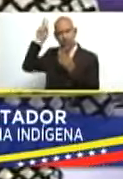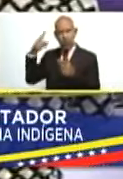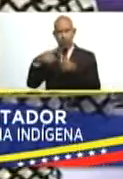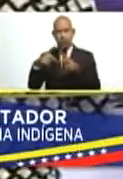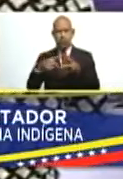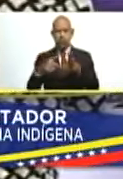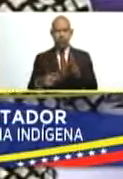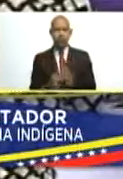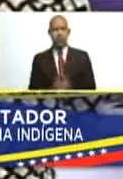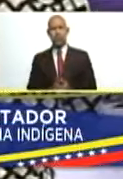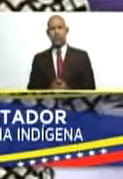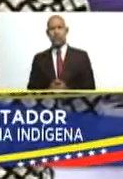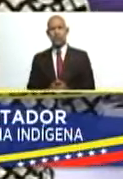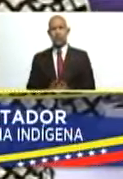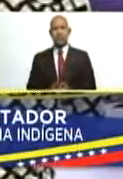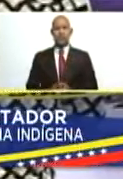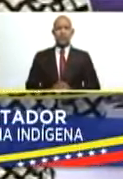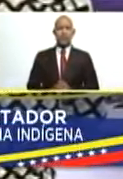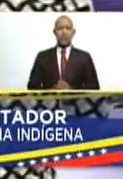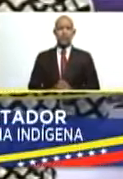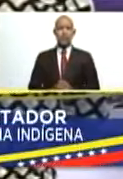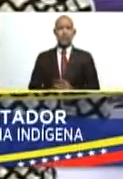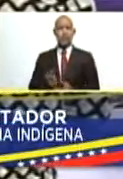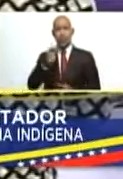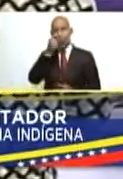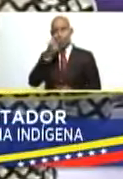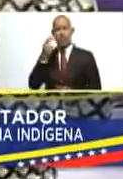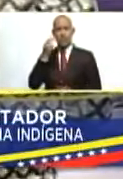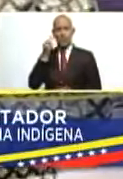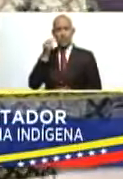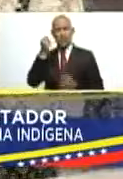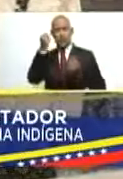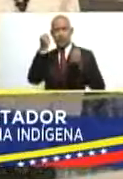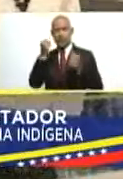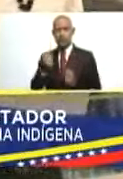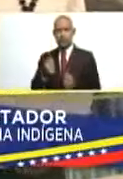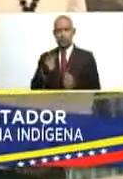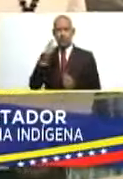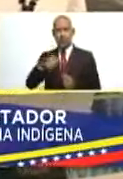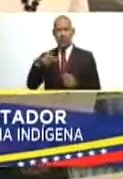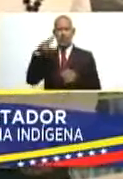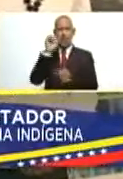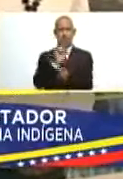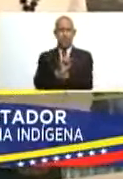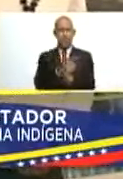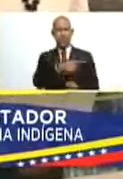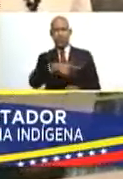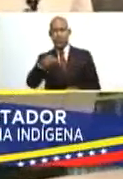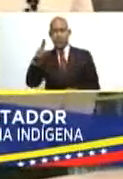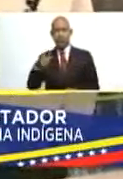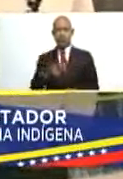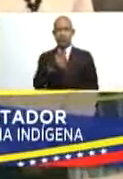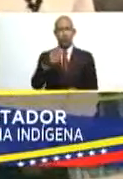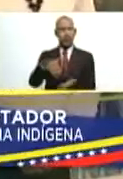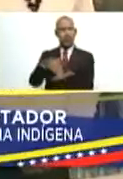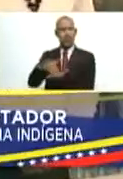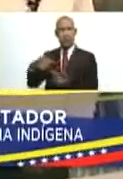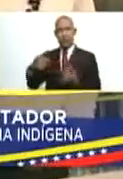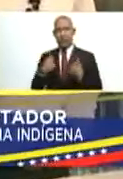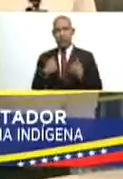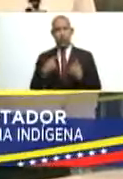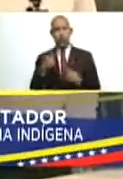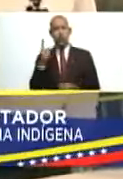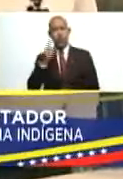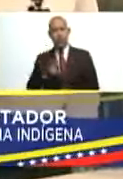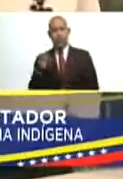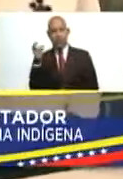No es la misma mirada del colonizador que del colonizado. Y para nosotros es importante no solo